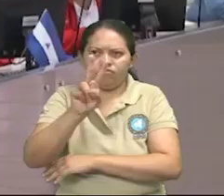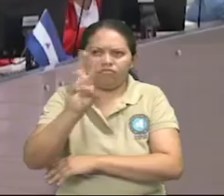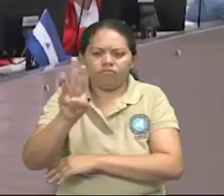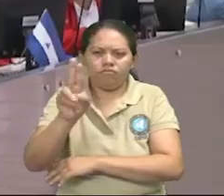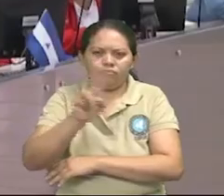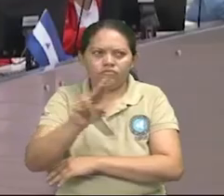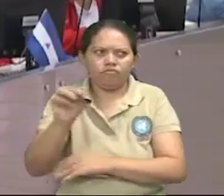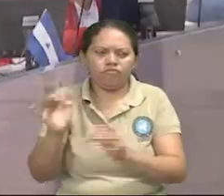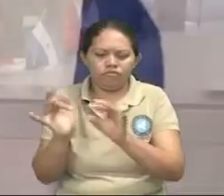darrin Téllez